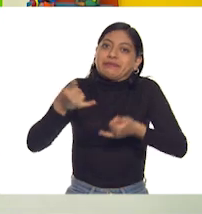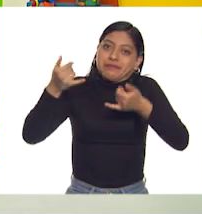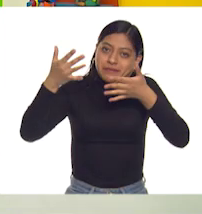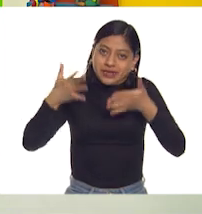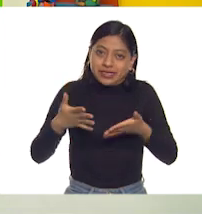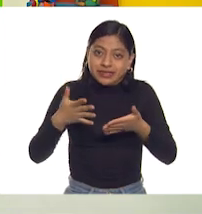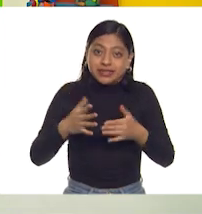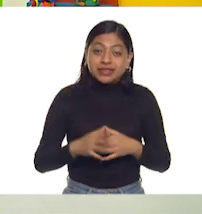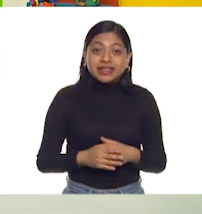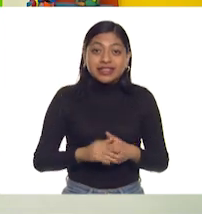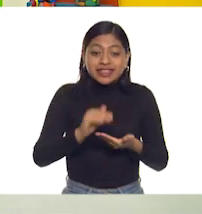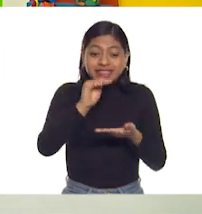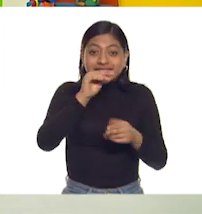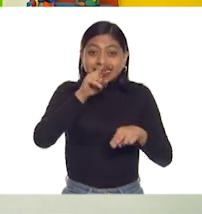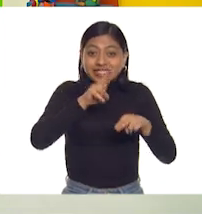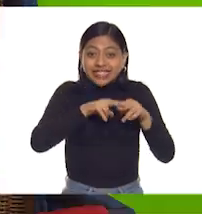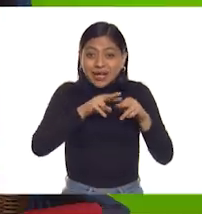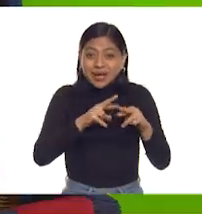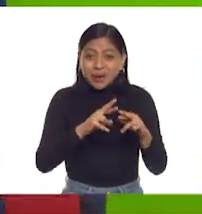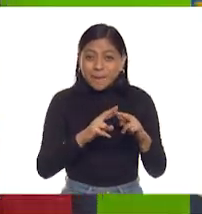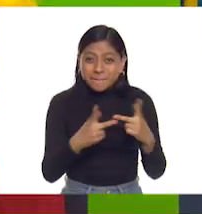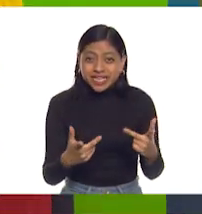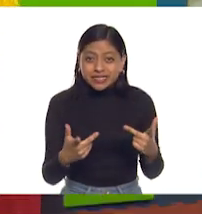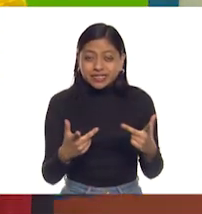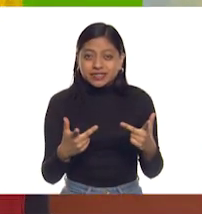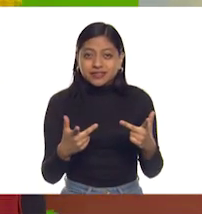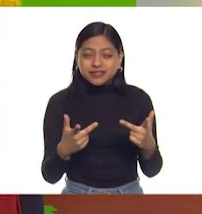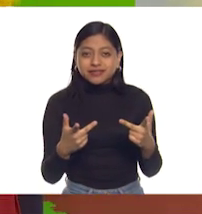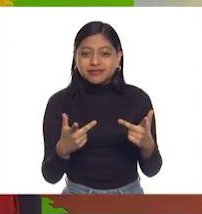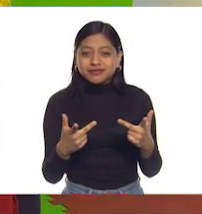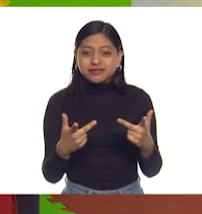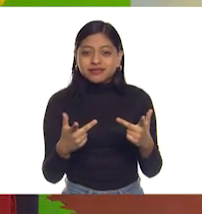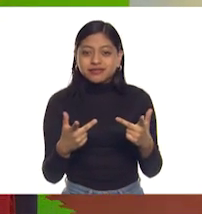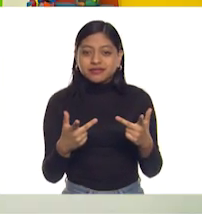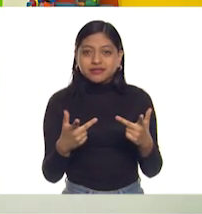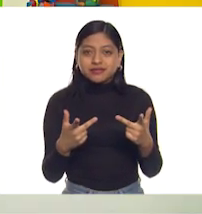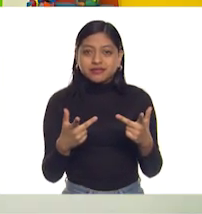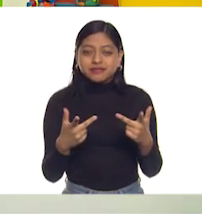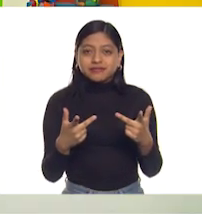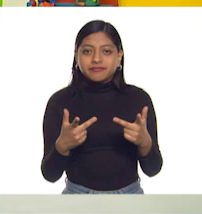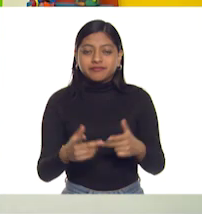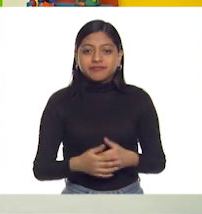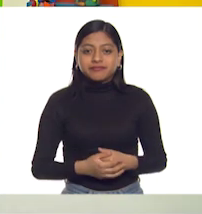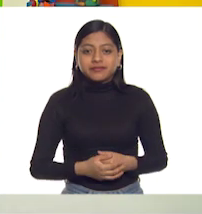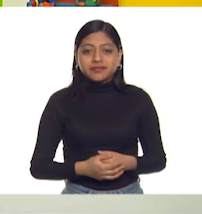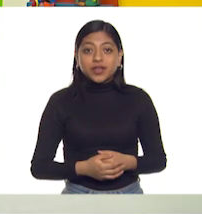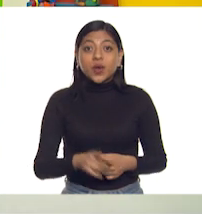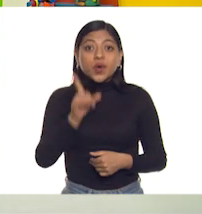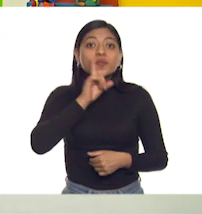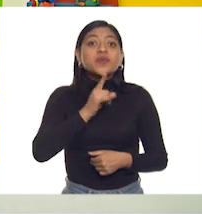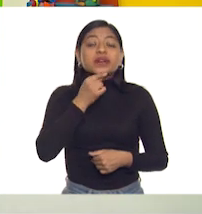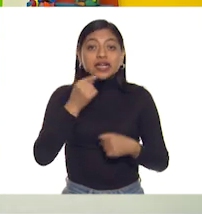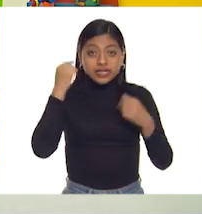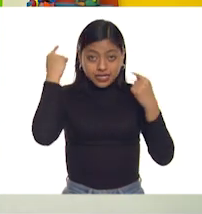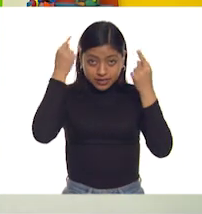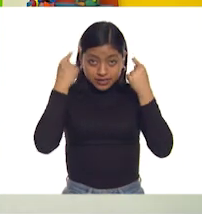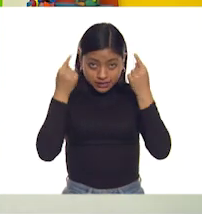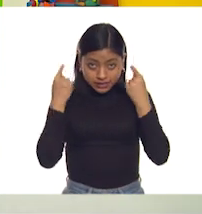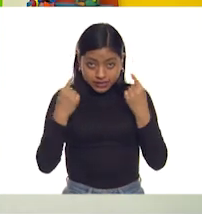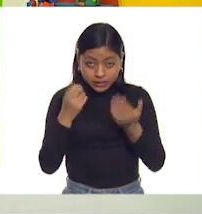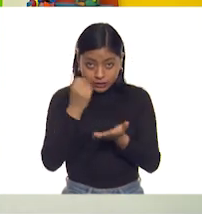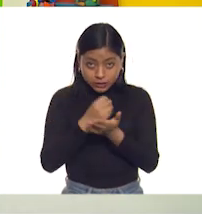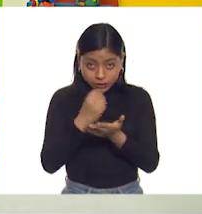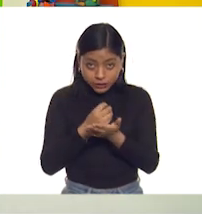el asiento fue cediendo y ¡pah! Se rompió. Cuando Ricitos de Oro se